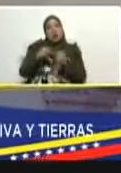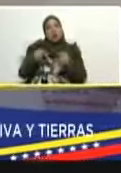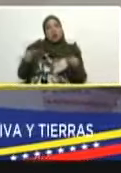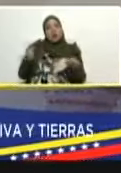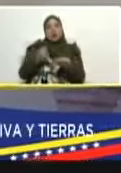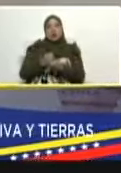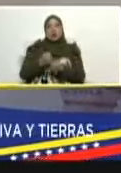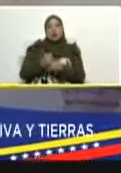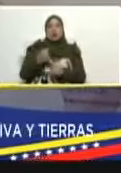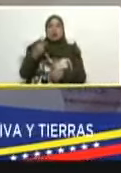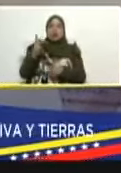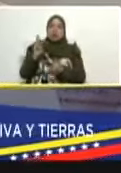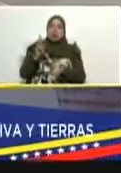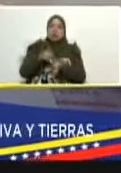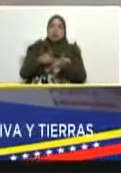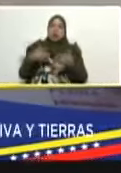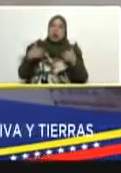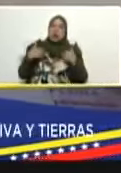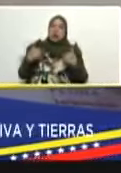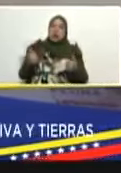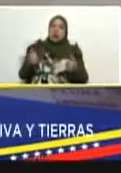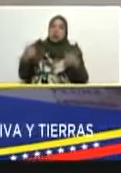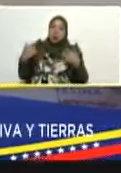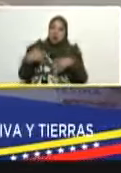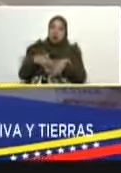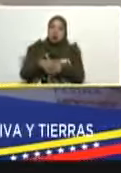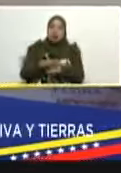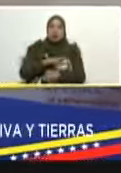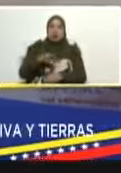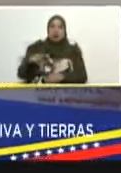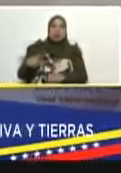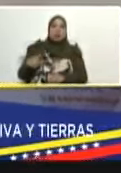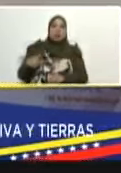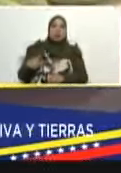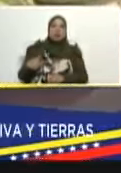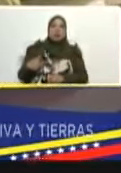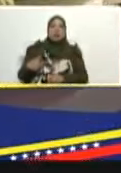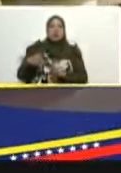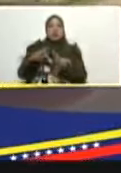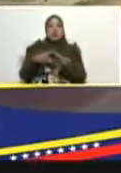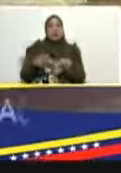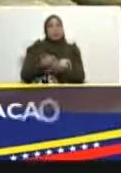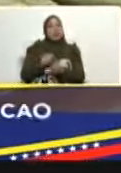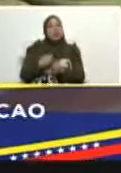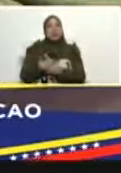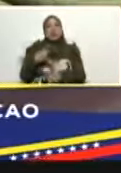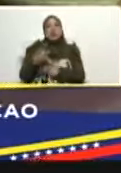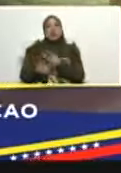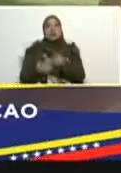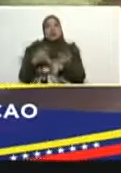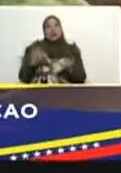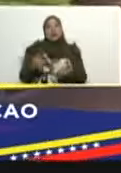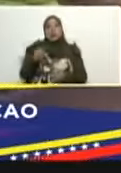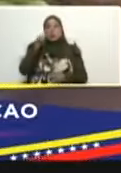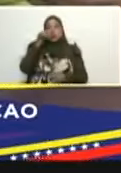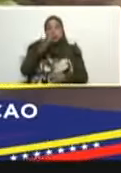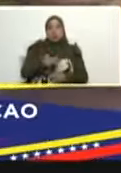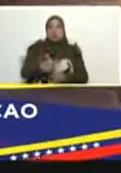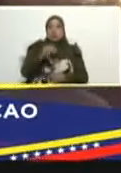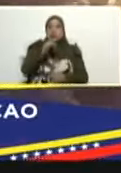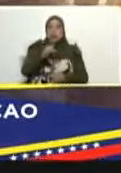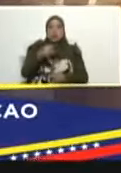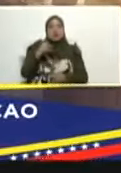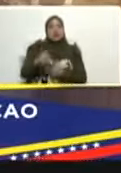del Instituto Nacional de Salud Agrícola Integral. Nosotros tenemos todos los laboratorios y toda la disposición para que